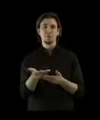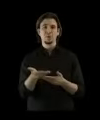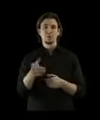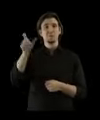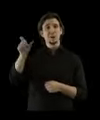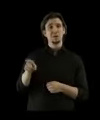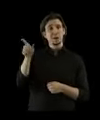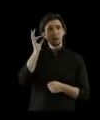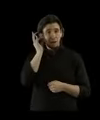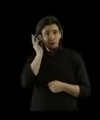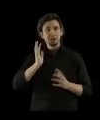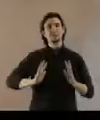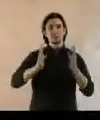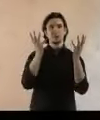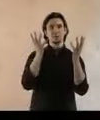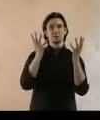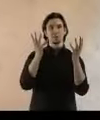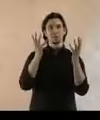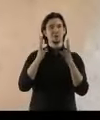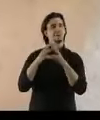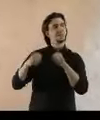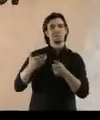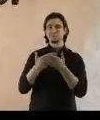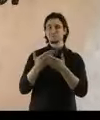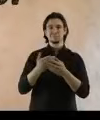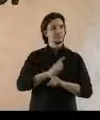intercambio. Para ella es una humillación. No seas